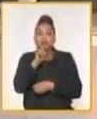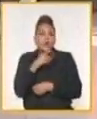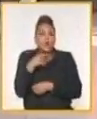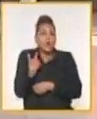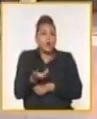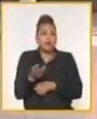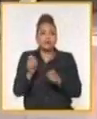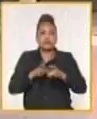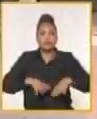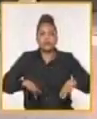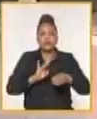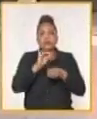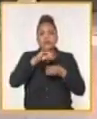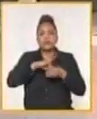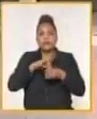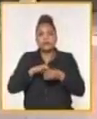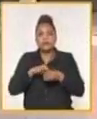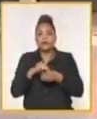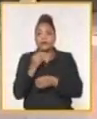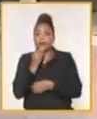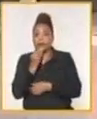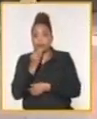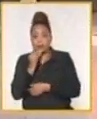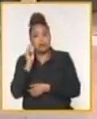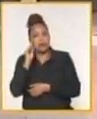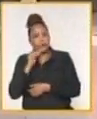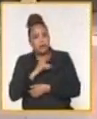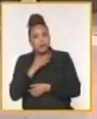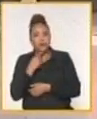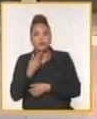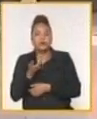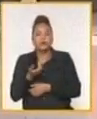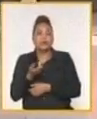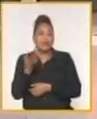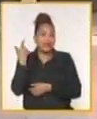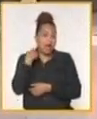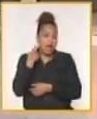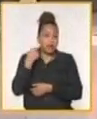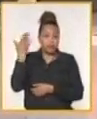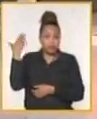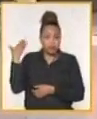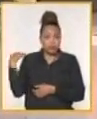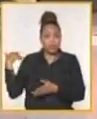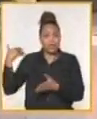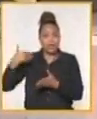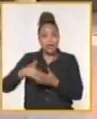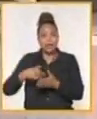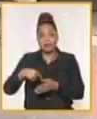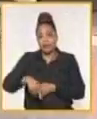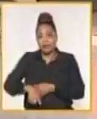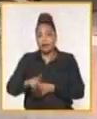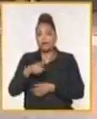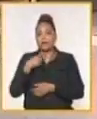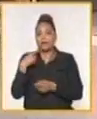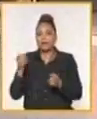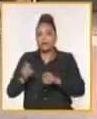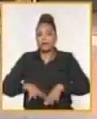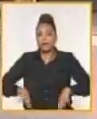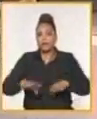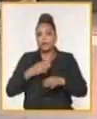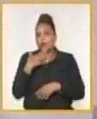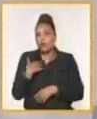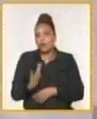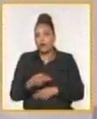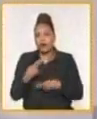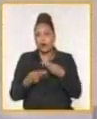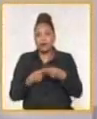esa población israelí, que sabemos que es diversa, heterogénea, ha asumido este Bueno, tema. yo te voy a decir algo muy